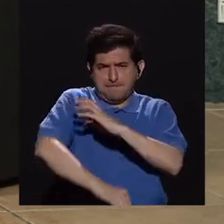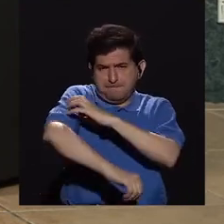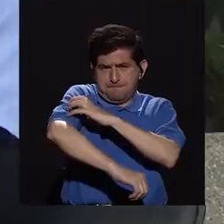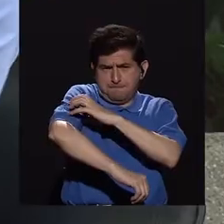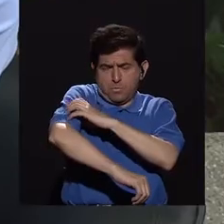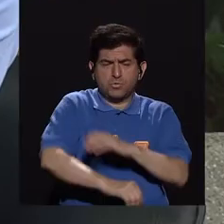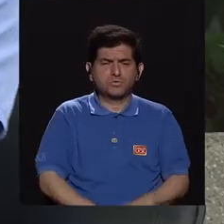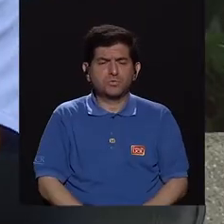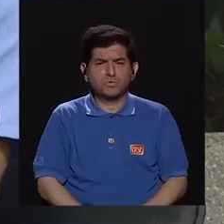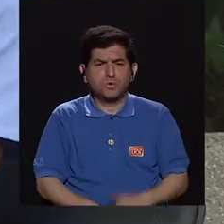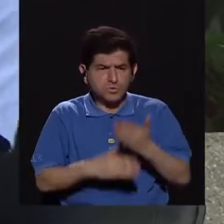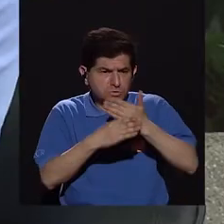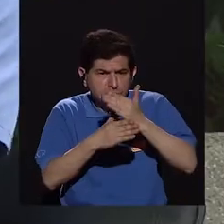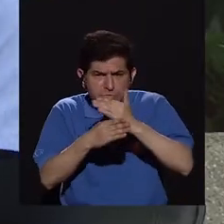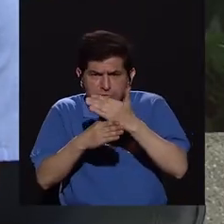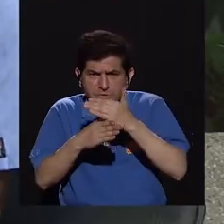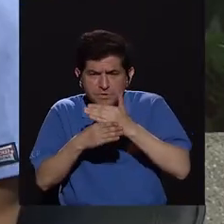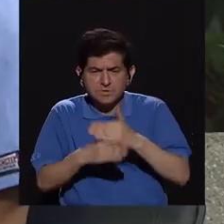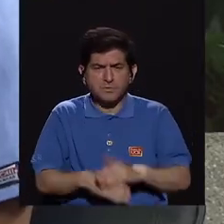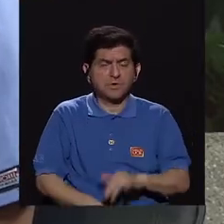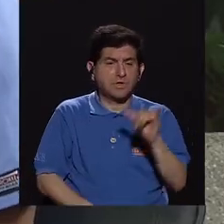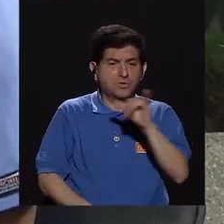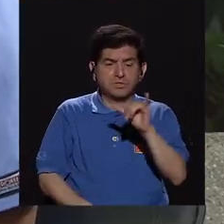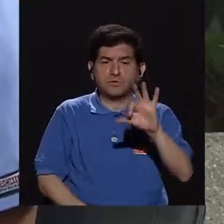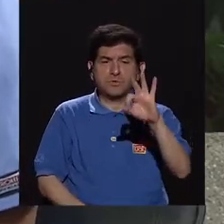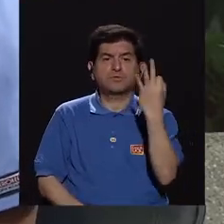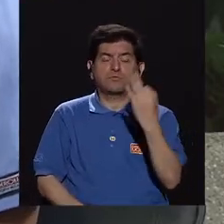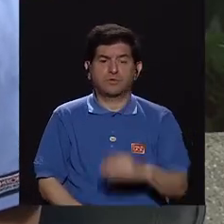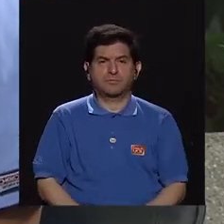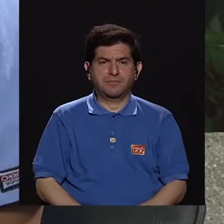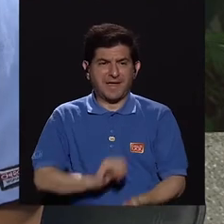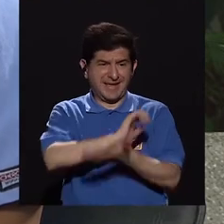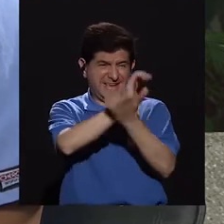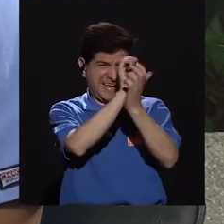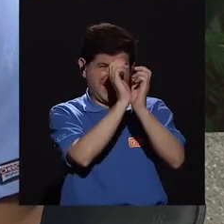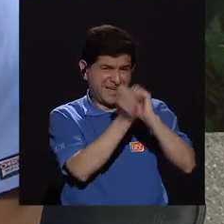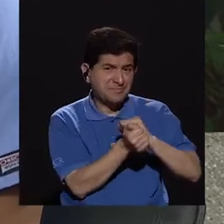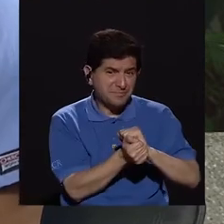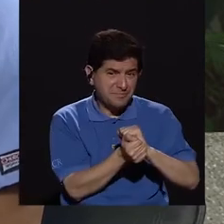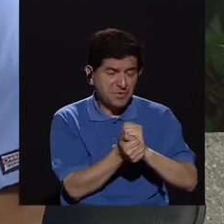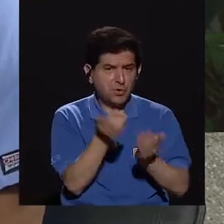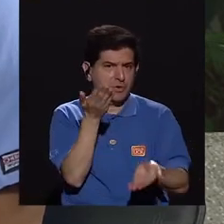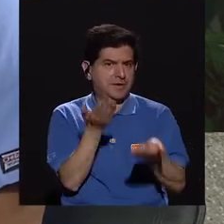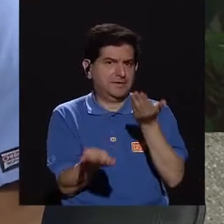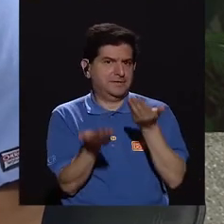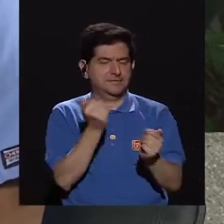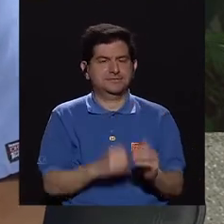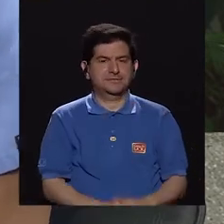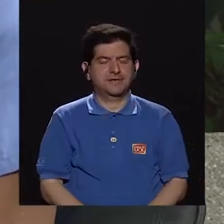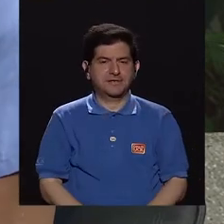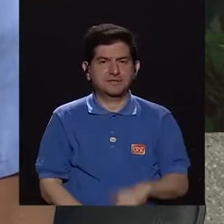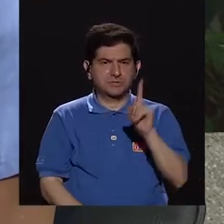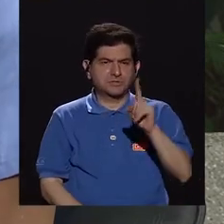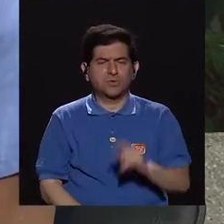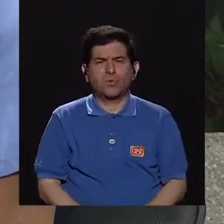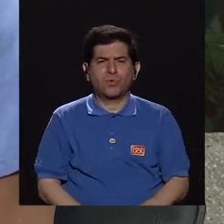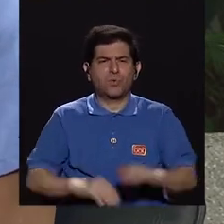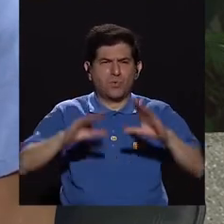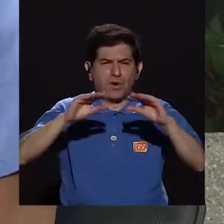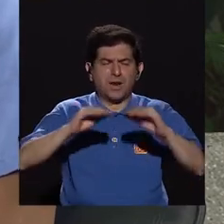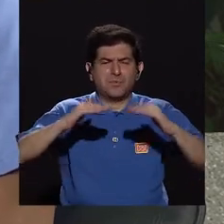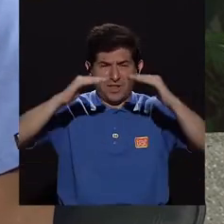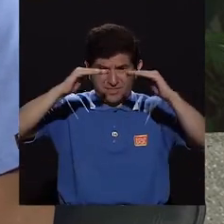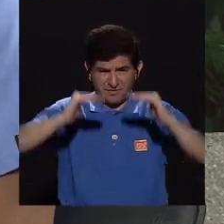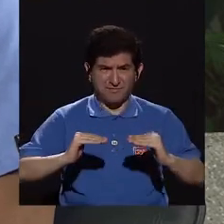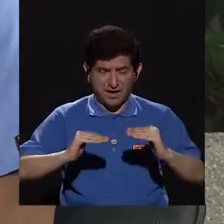estar distribuidos en ese sentido también. Entonces, cambiarle, por ejemplo, una almohada demasiado